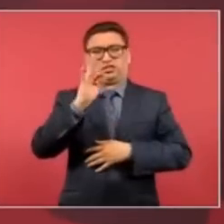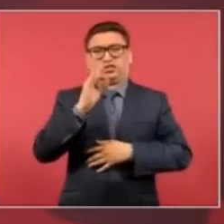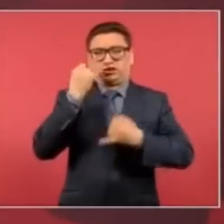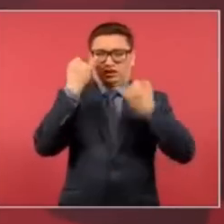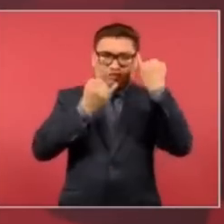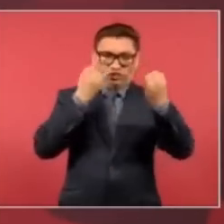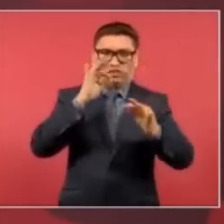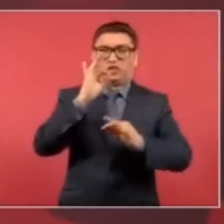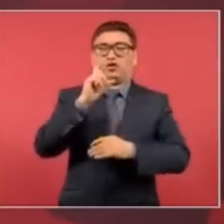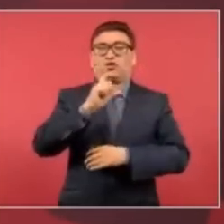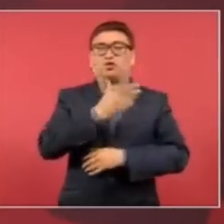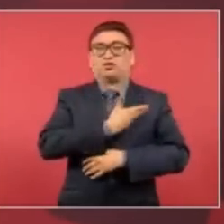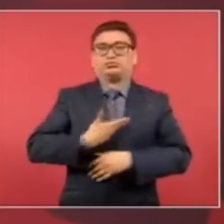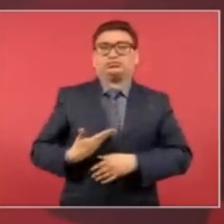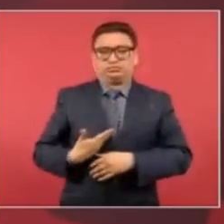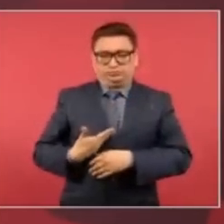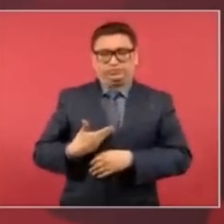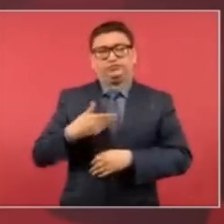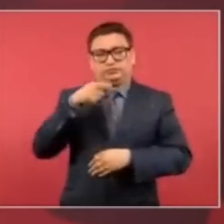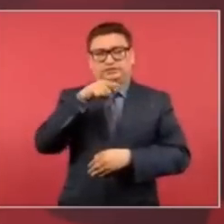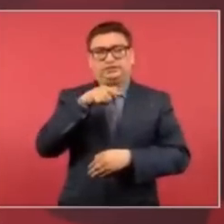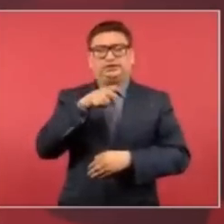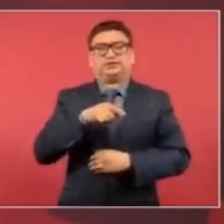durante la presidencia interina